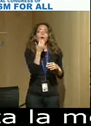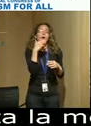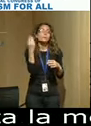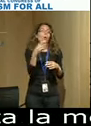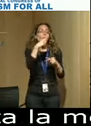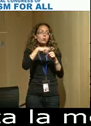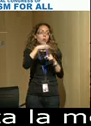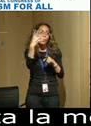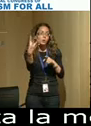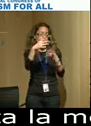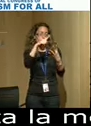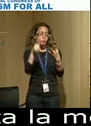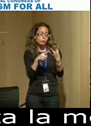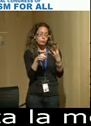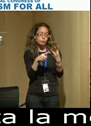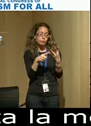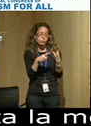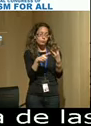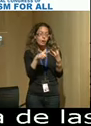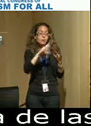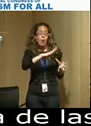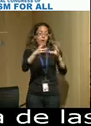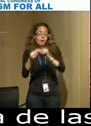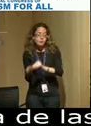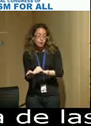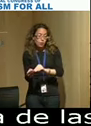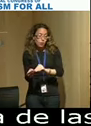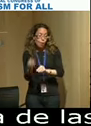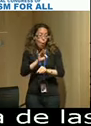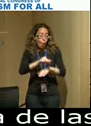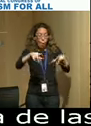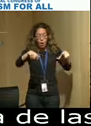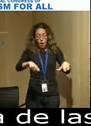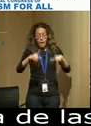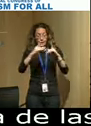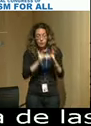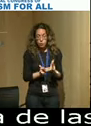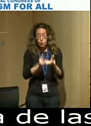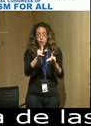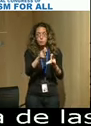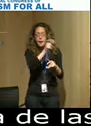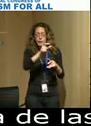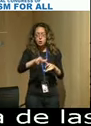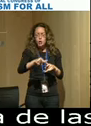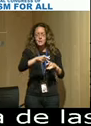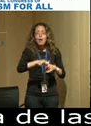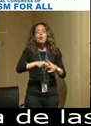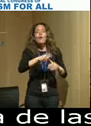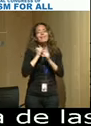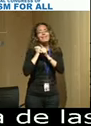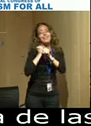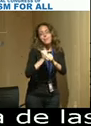de un nivel 4, que sería la adaptación, una habitación adaptada a personas con alta dependencia, que además requiere